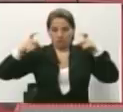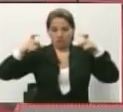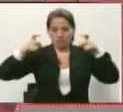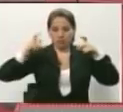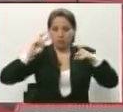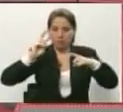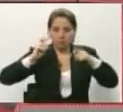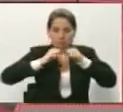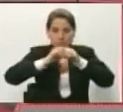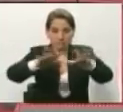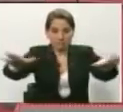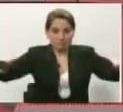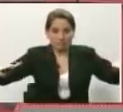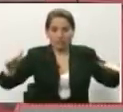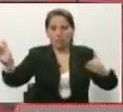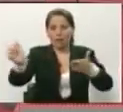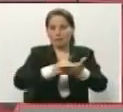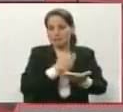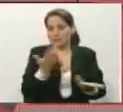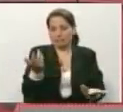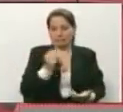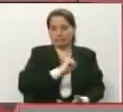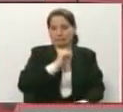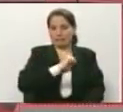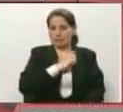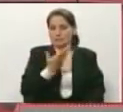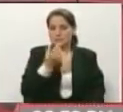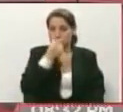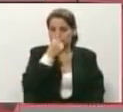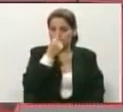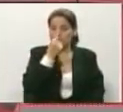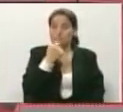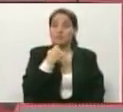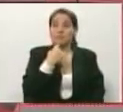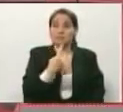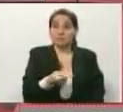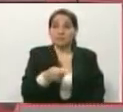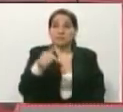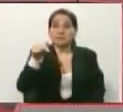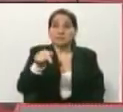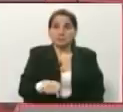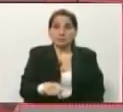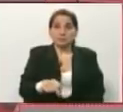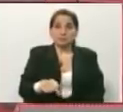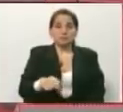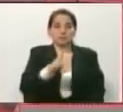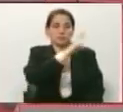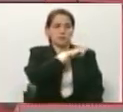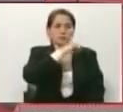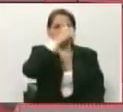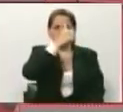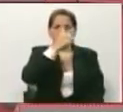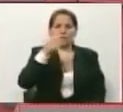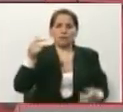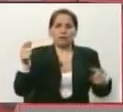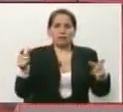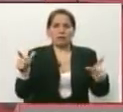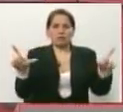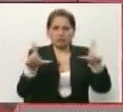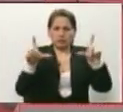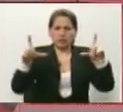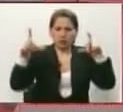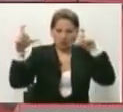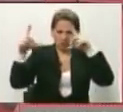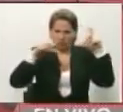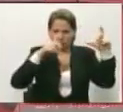foto. Por eso yo le decía hoy a, ¿cómo se llama?, el coronel Bencir, que tomara cuando